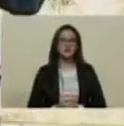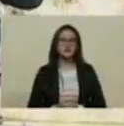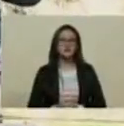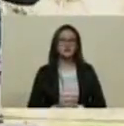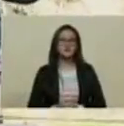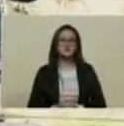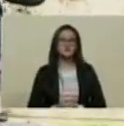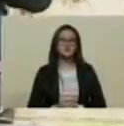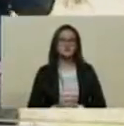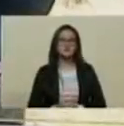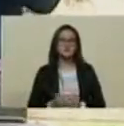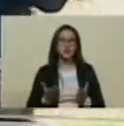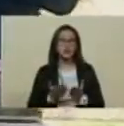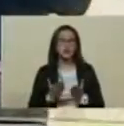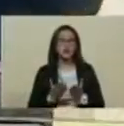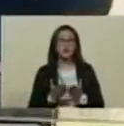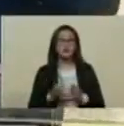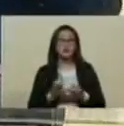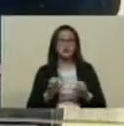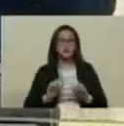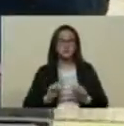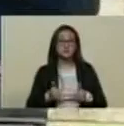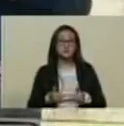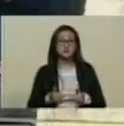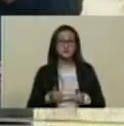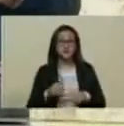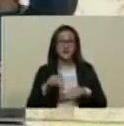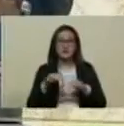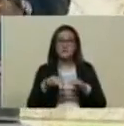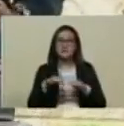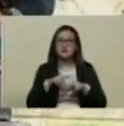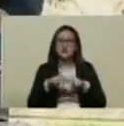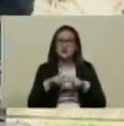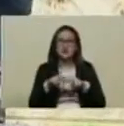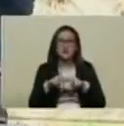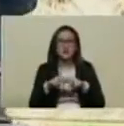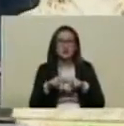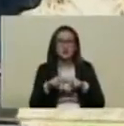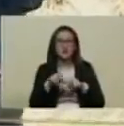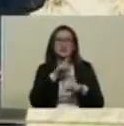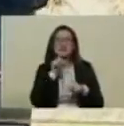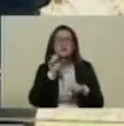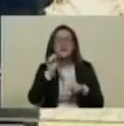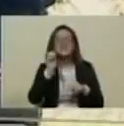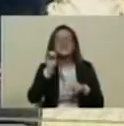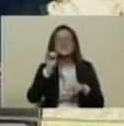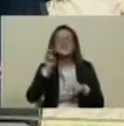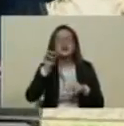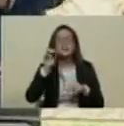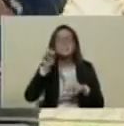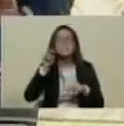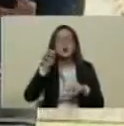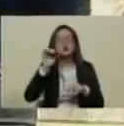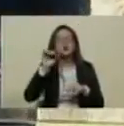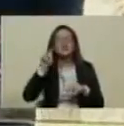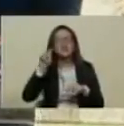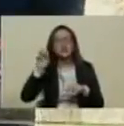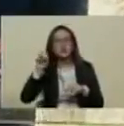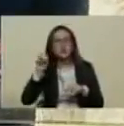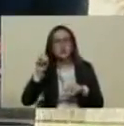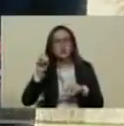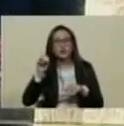Fíjense ustedes, la educación inicial va a tener el Simoncito. Va a tener educación especial